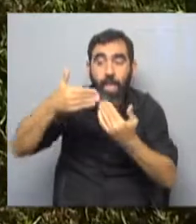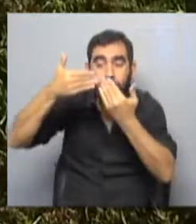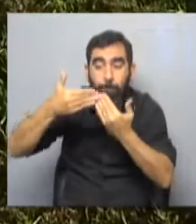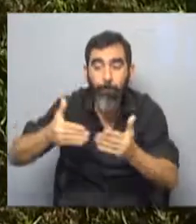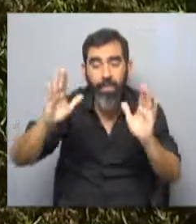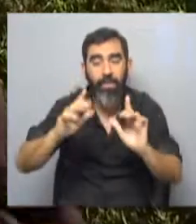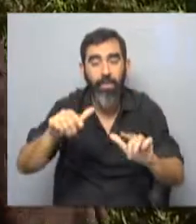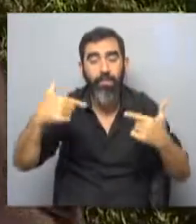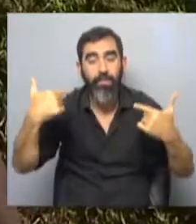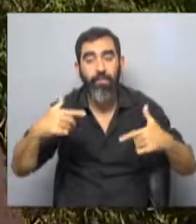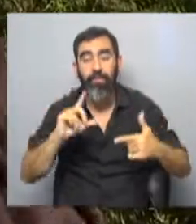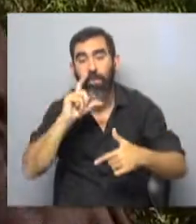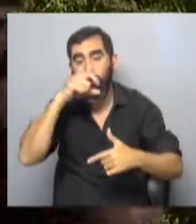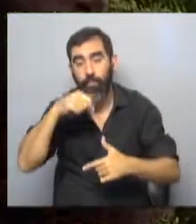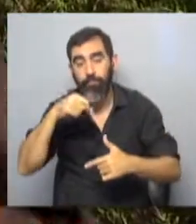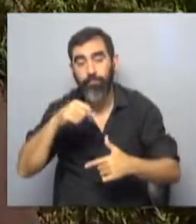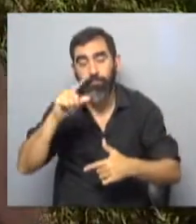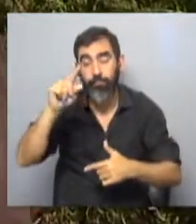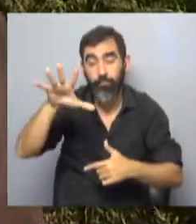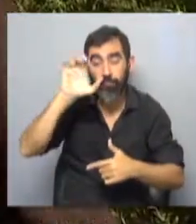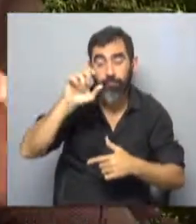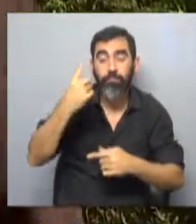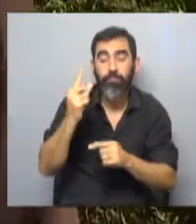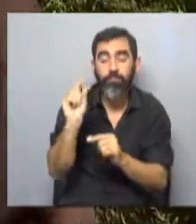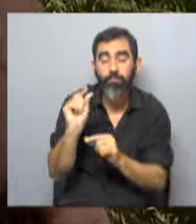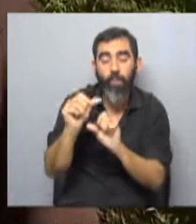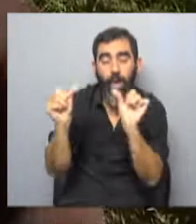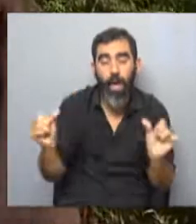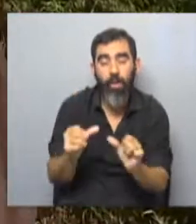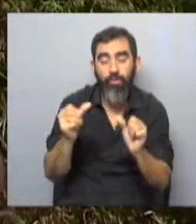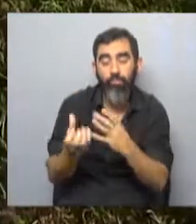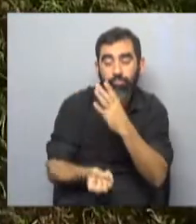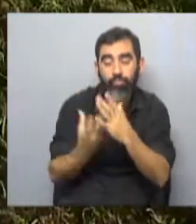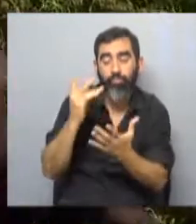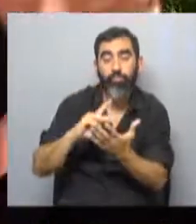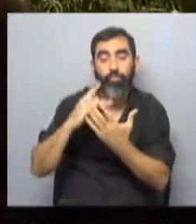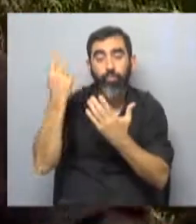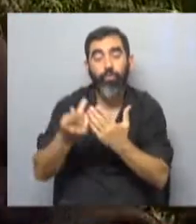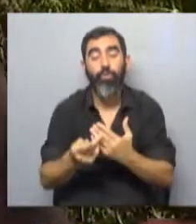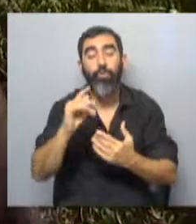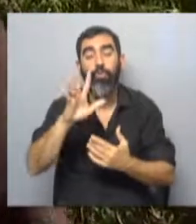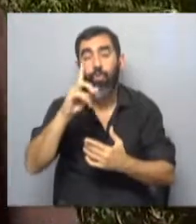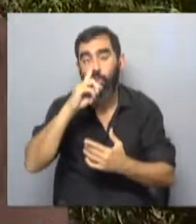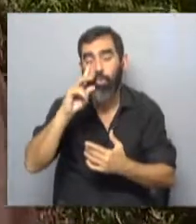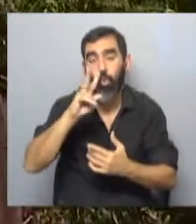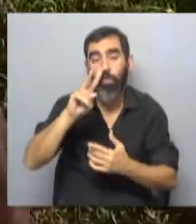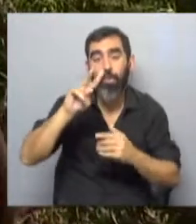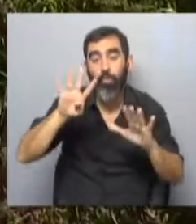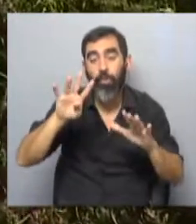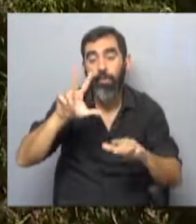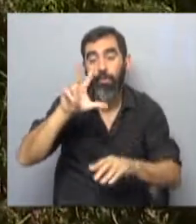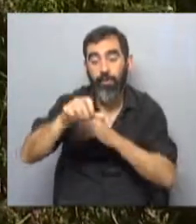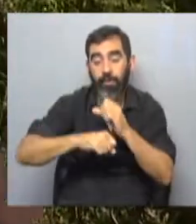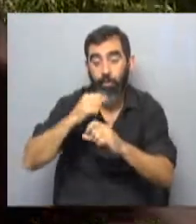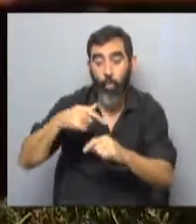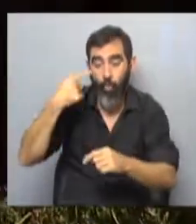intendencia de montevideo a recordar a partir de una pequeña acción individuales que surge este proyecto ahí ese día el 5 de junio 2019 tres años después